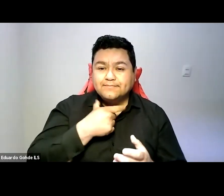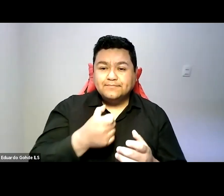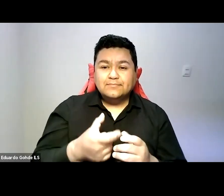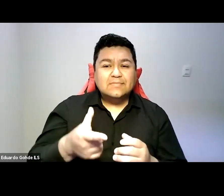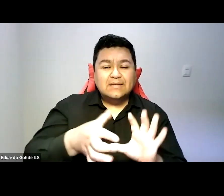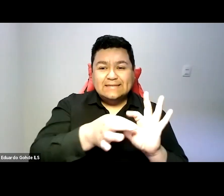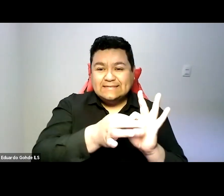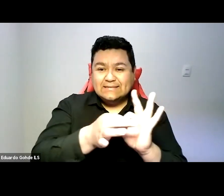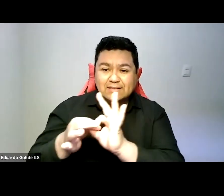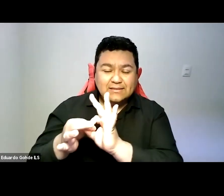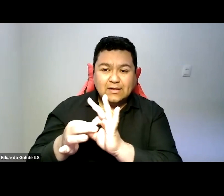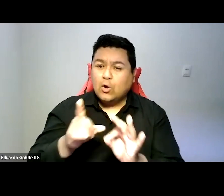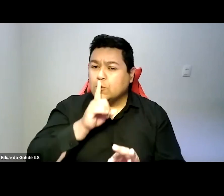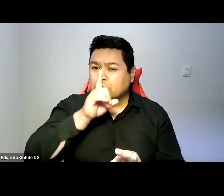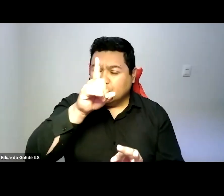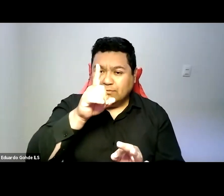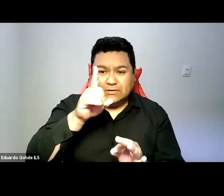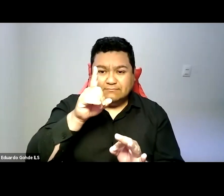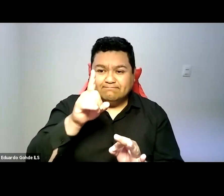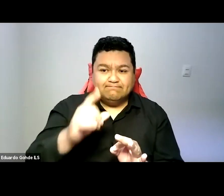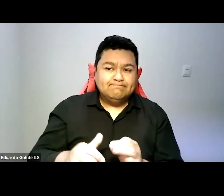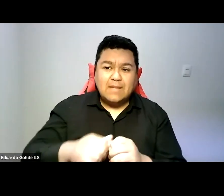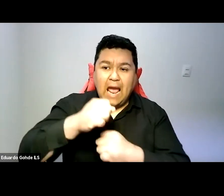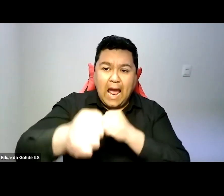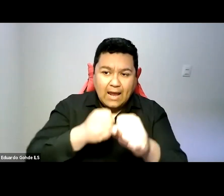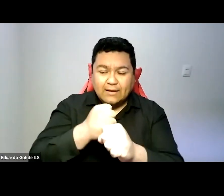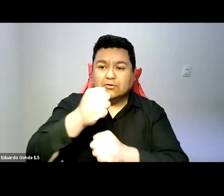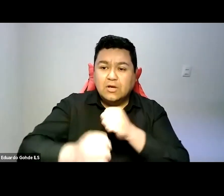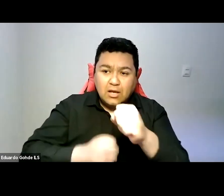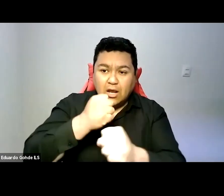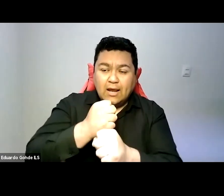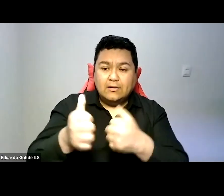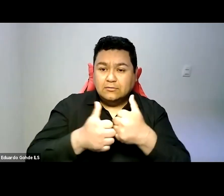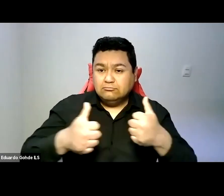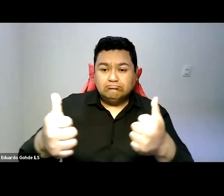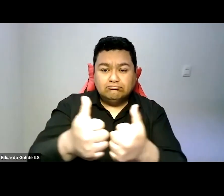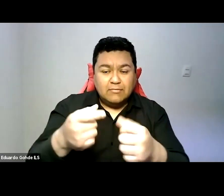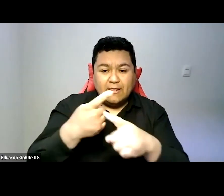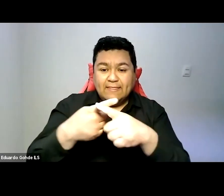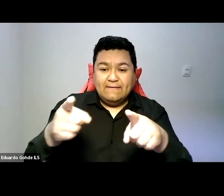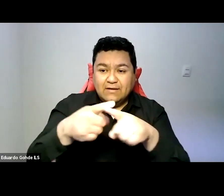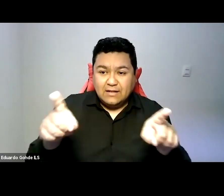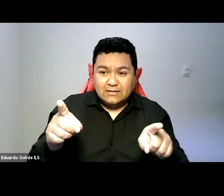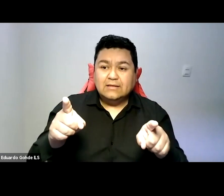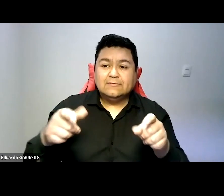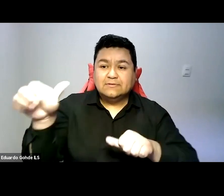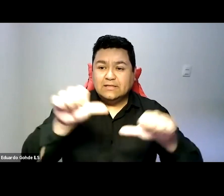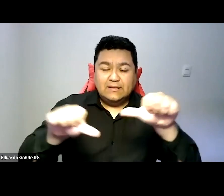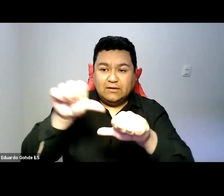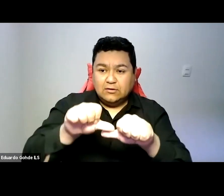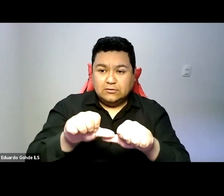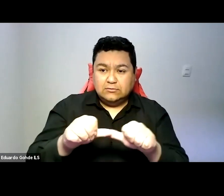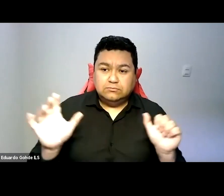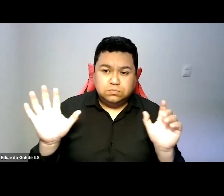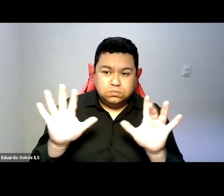esta tradición de juntarnos anualmente en este congreso anual con distintos científicos del mundo educativo y